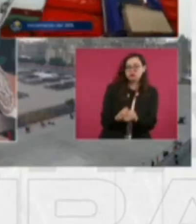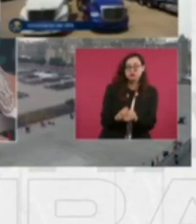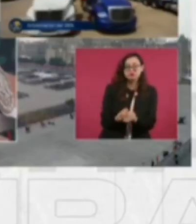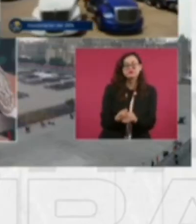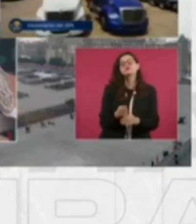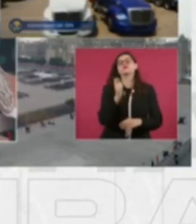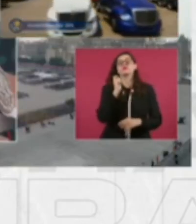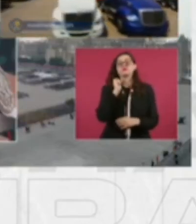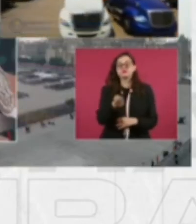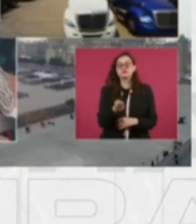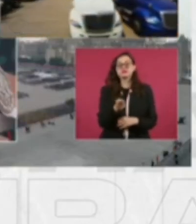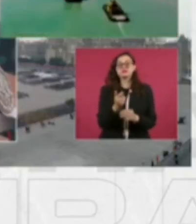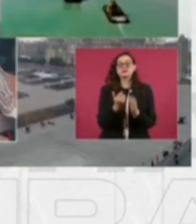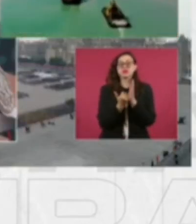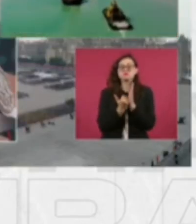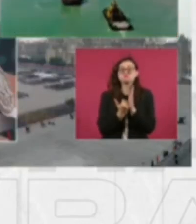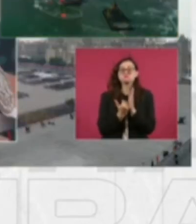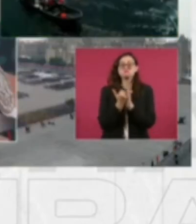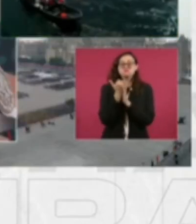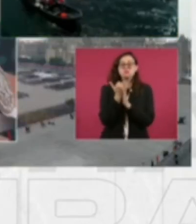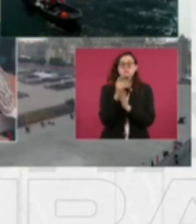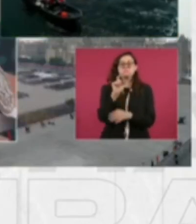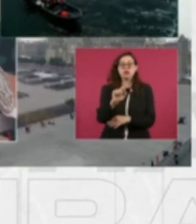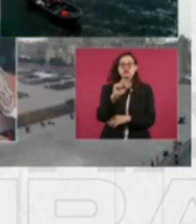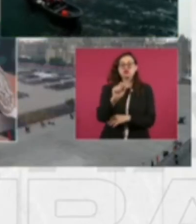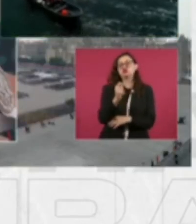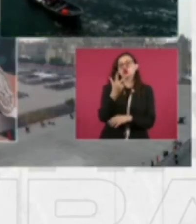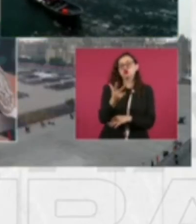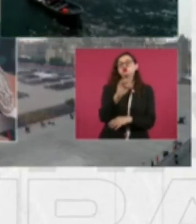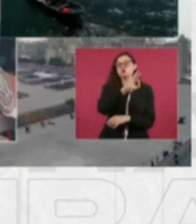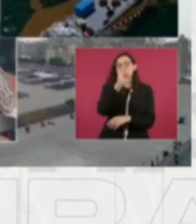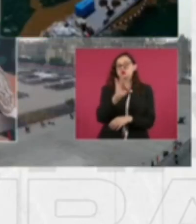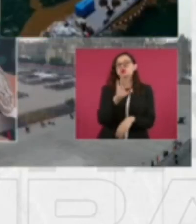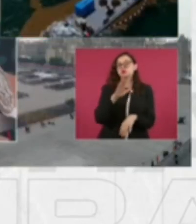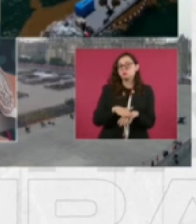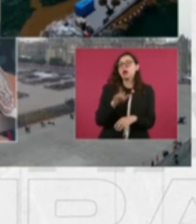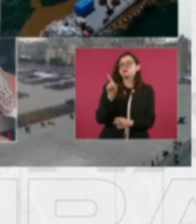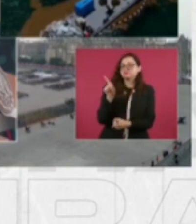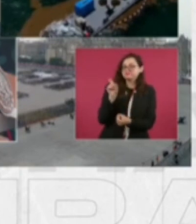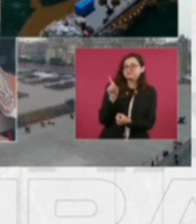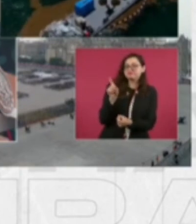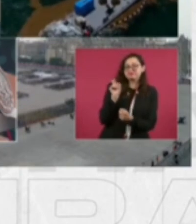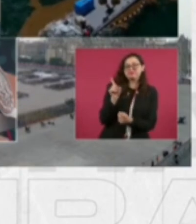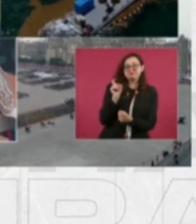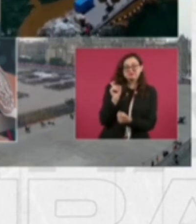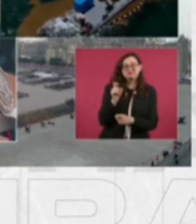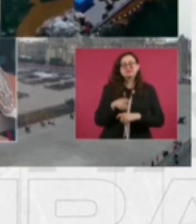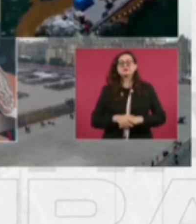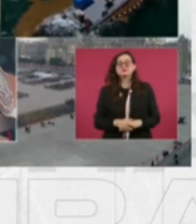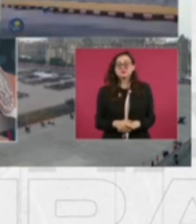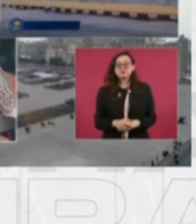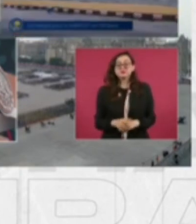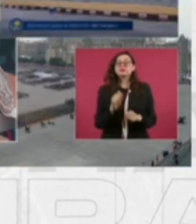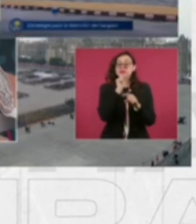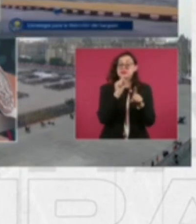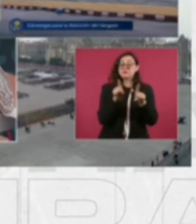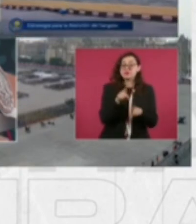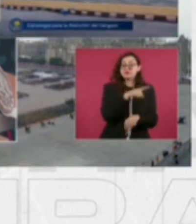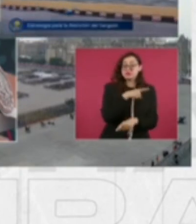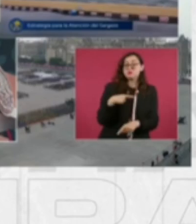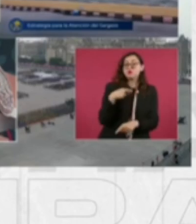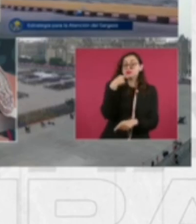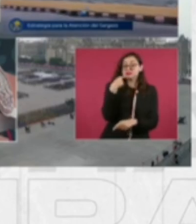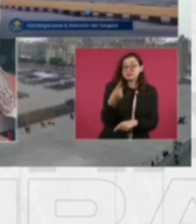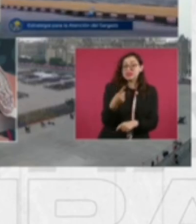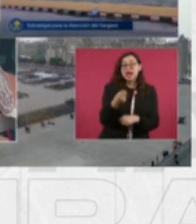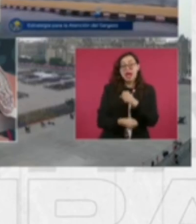tenga esta transmisión a doble caja para que vea que también estamos ahí en el desfile militar. Vamos a estar regresando, por supuesto, ese desfile